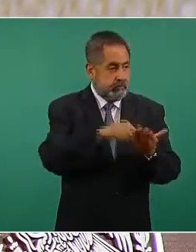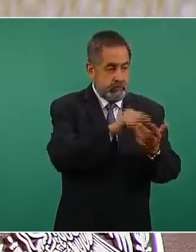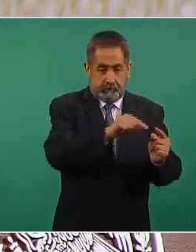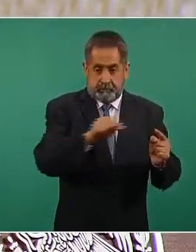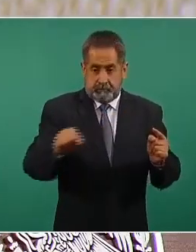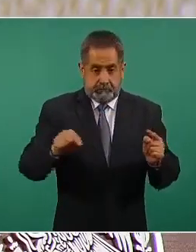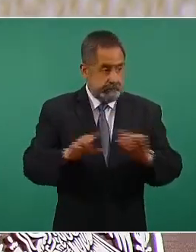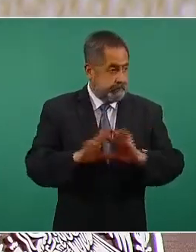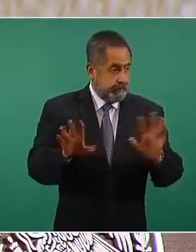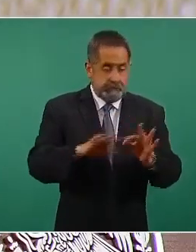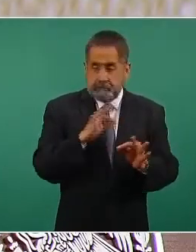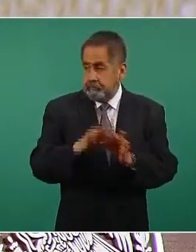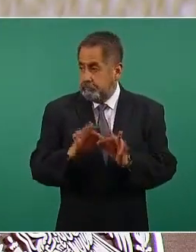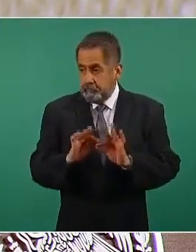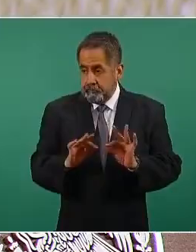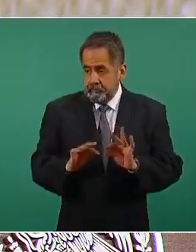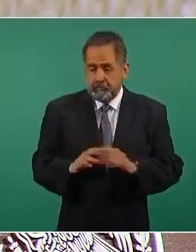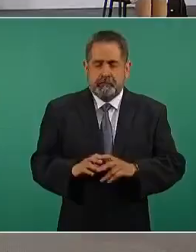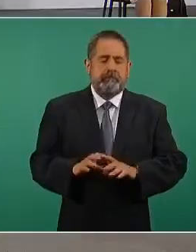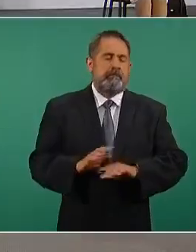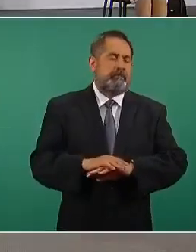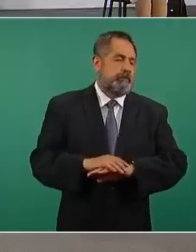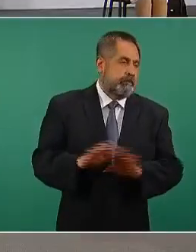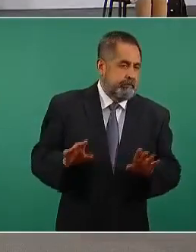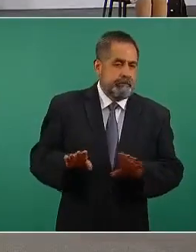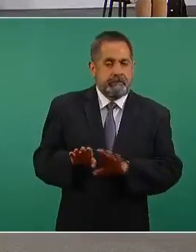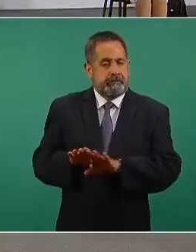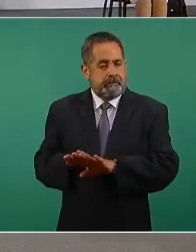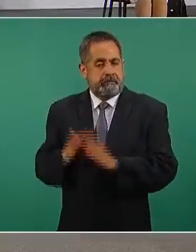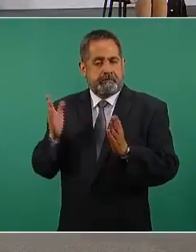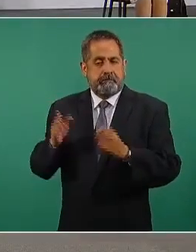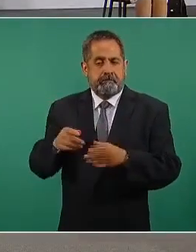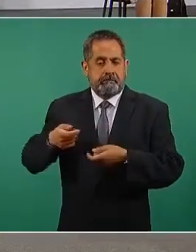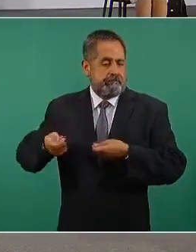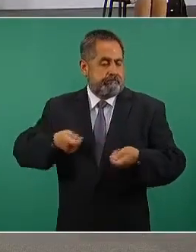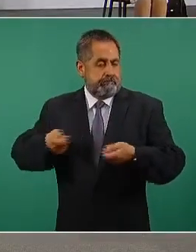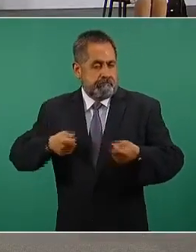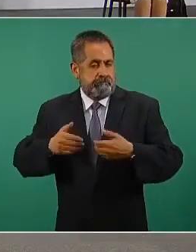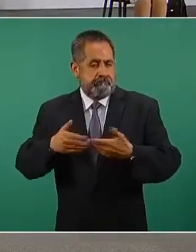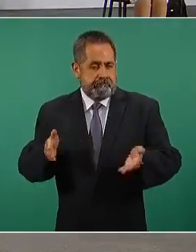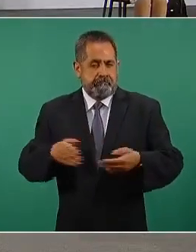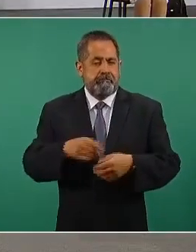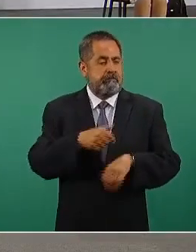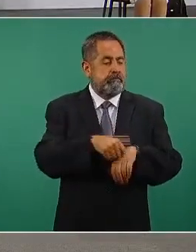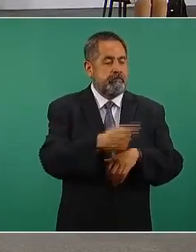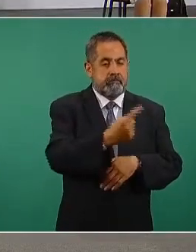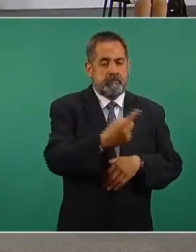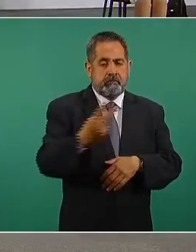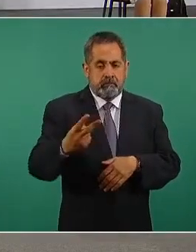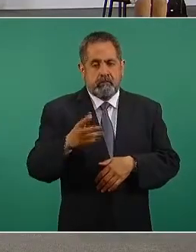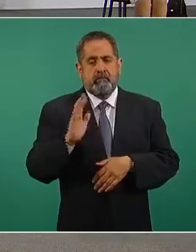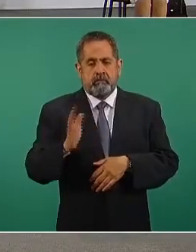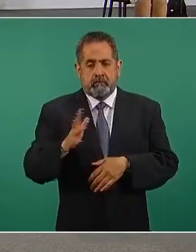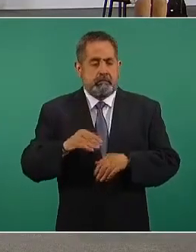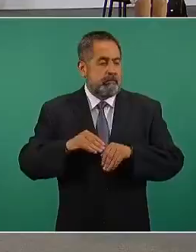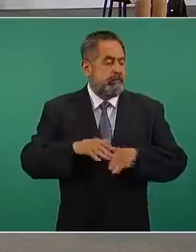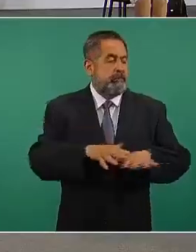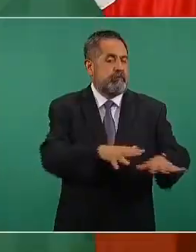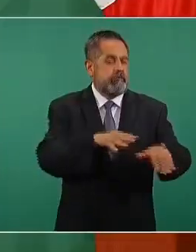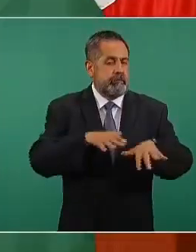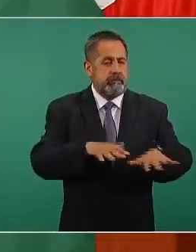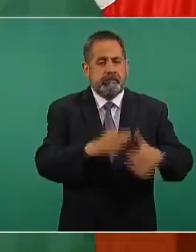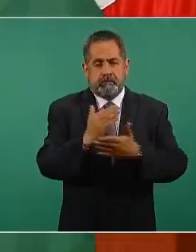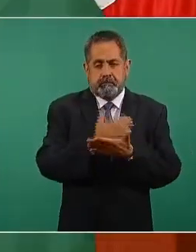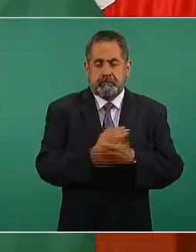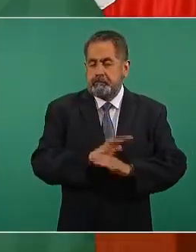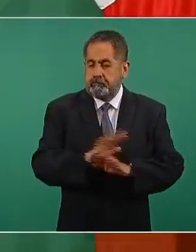acuerda reiniciar el bombeo en los cárcamos 1 y 2, con lo cual se beneficiarán varias hectáreas de zona de riesgo.